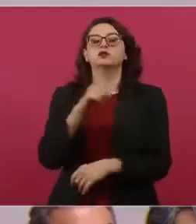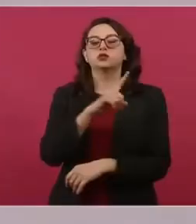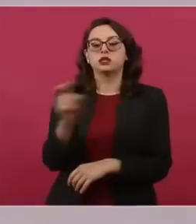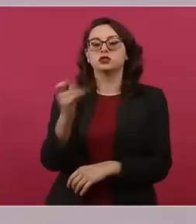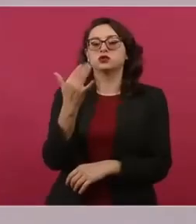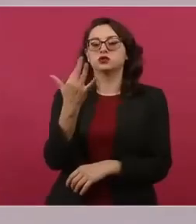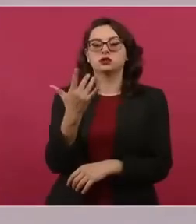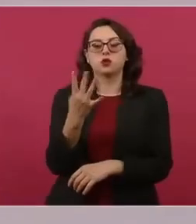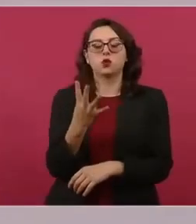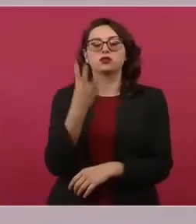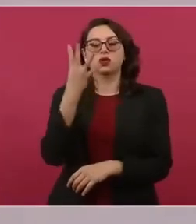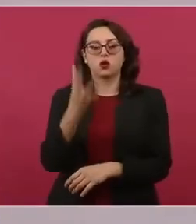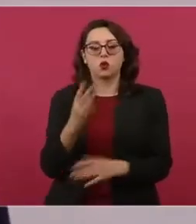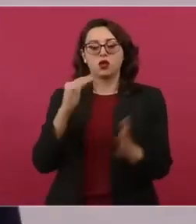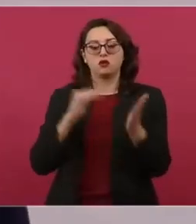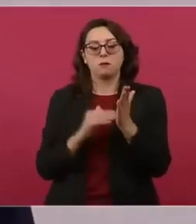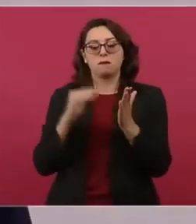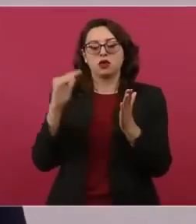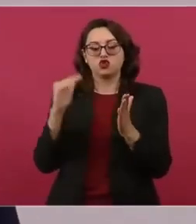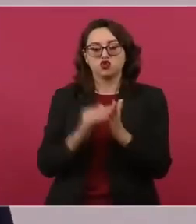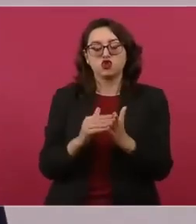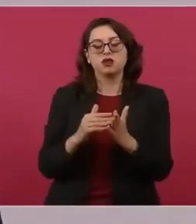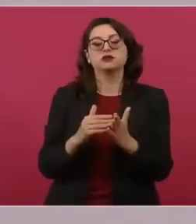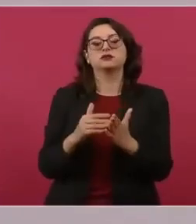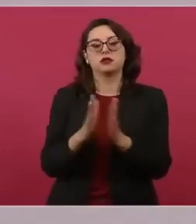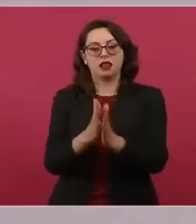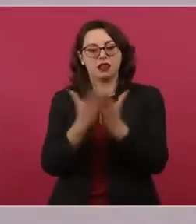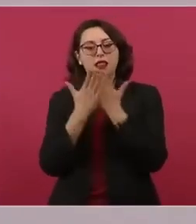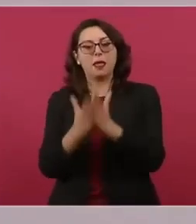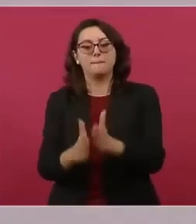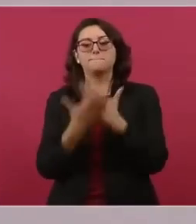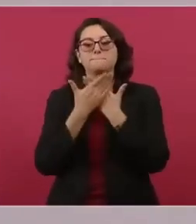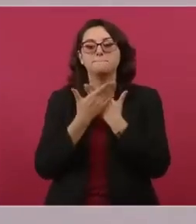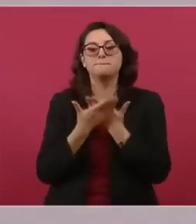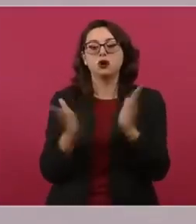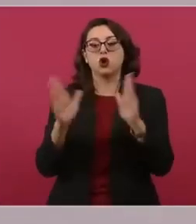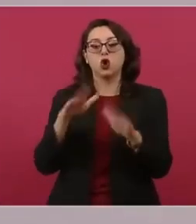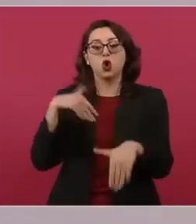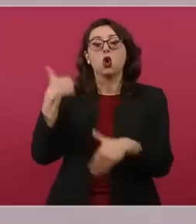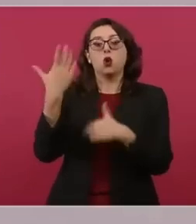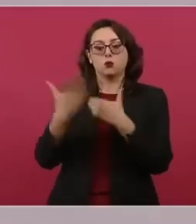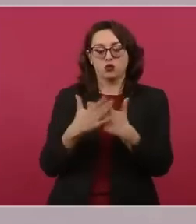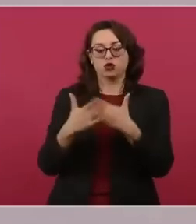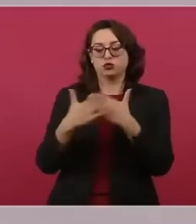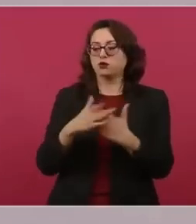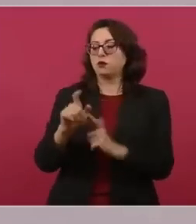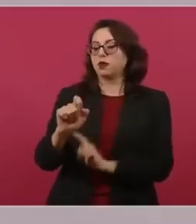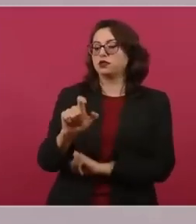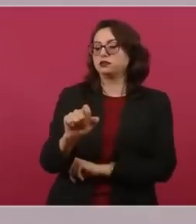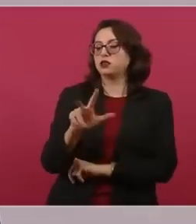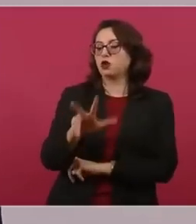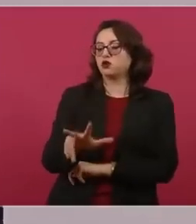154 millones para el nuevo ciclo escolar que va a iniciar el 28 de agosto.